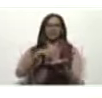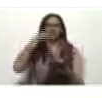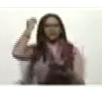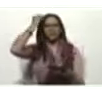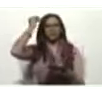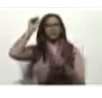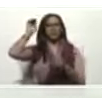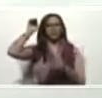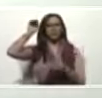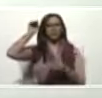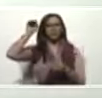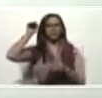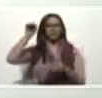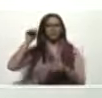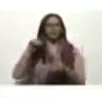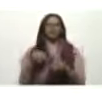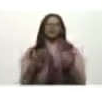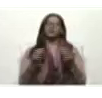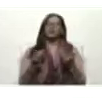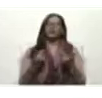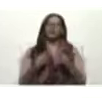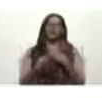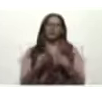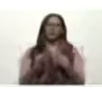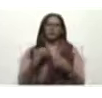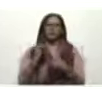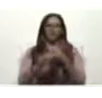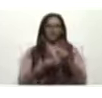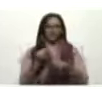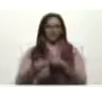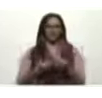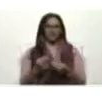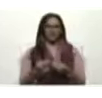en el futuro. Son tantas cosas que hay que hacer,